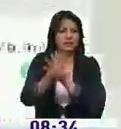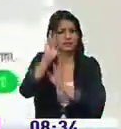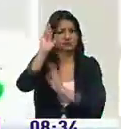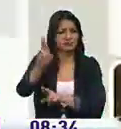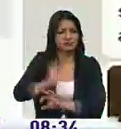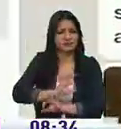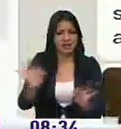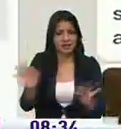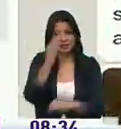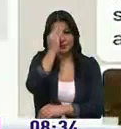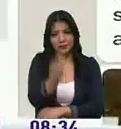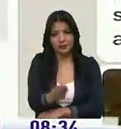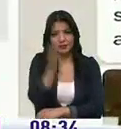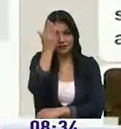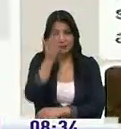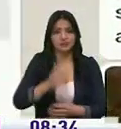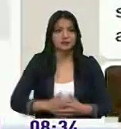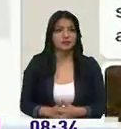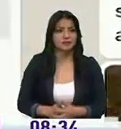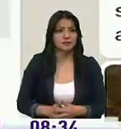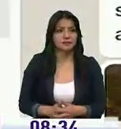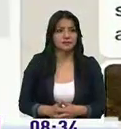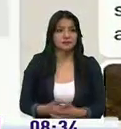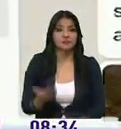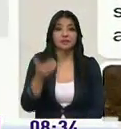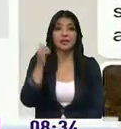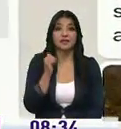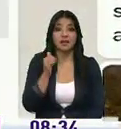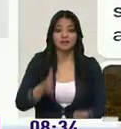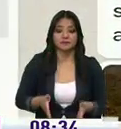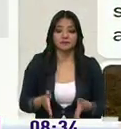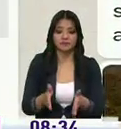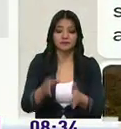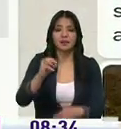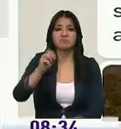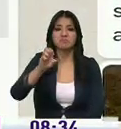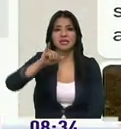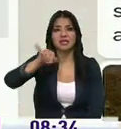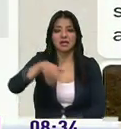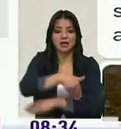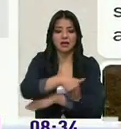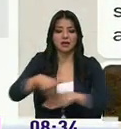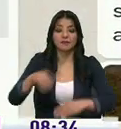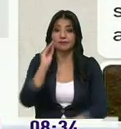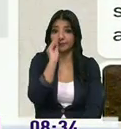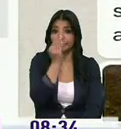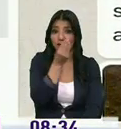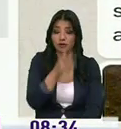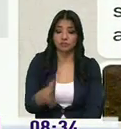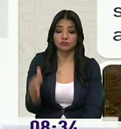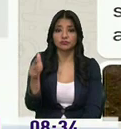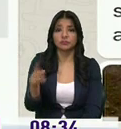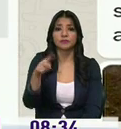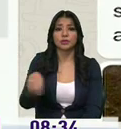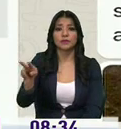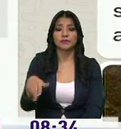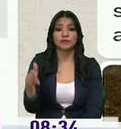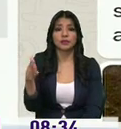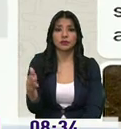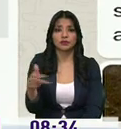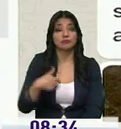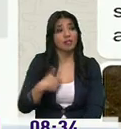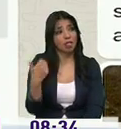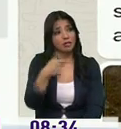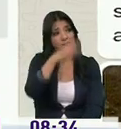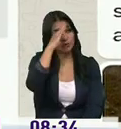días, Robert, Ali, Sofi. Esto fue tomado ayer en la intersección de la calle Mejía y Flores. Se parqueó donde no debe. Reclamé al